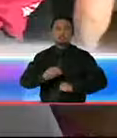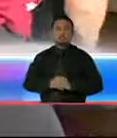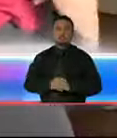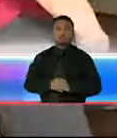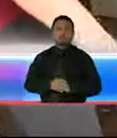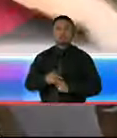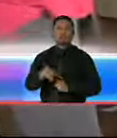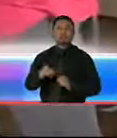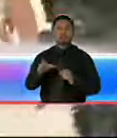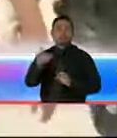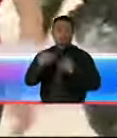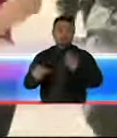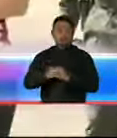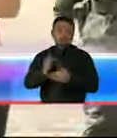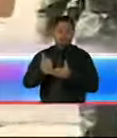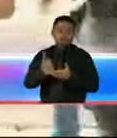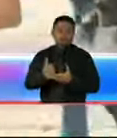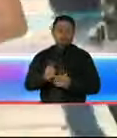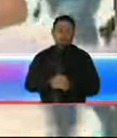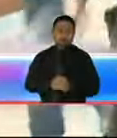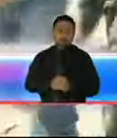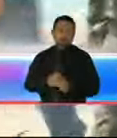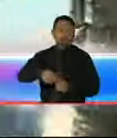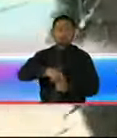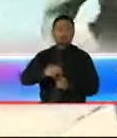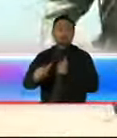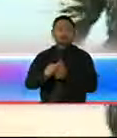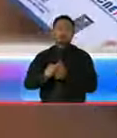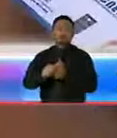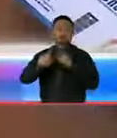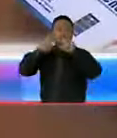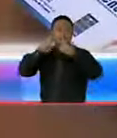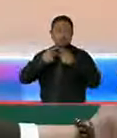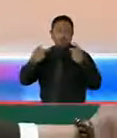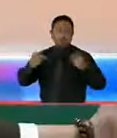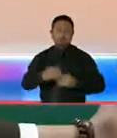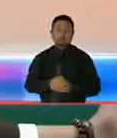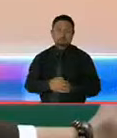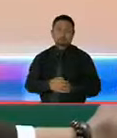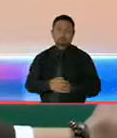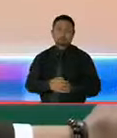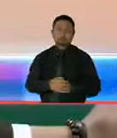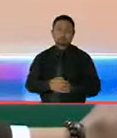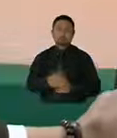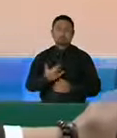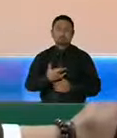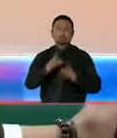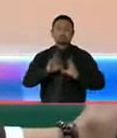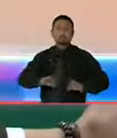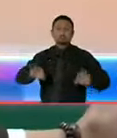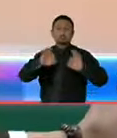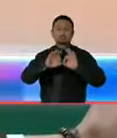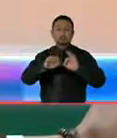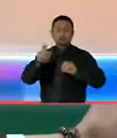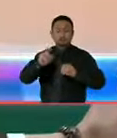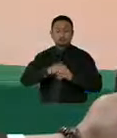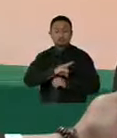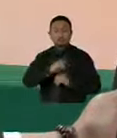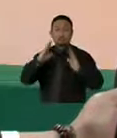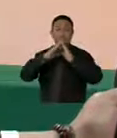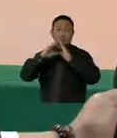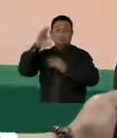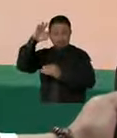condiciones de este sector de la sociedad frente a la consulta popular y referéndum. Y lo importante es tener el voto asistido, el voto en